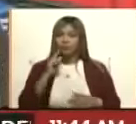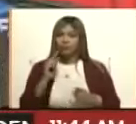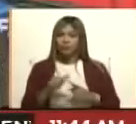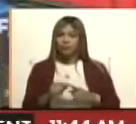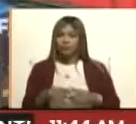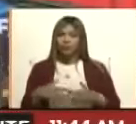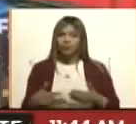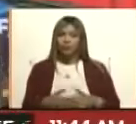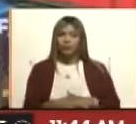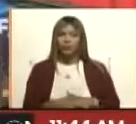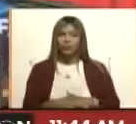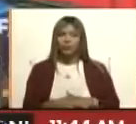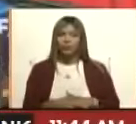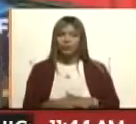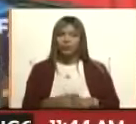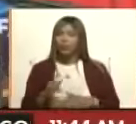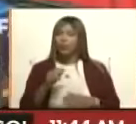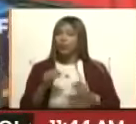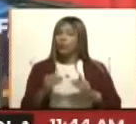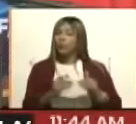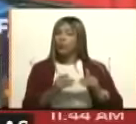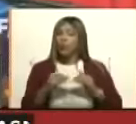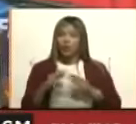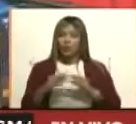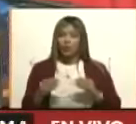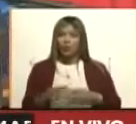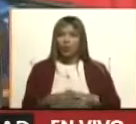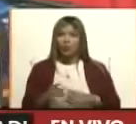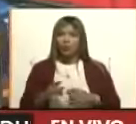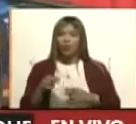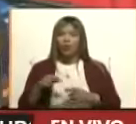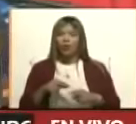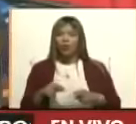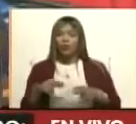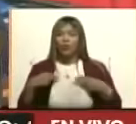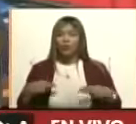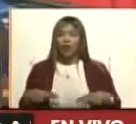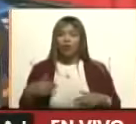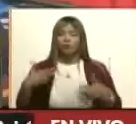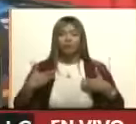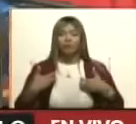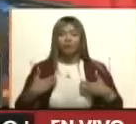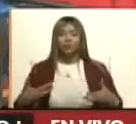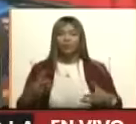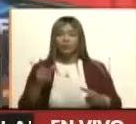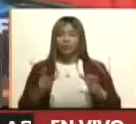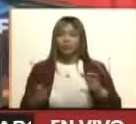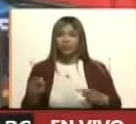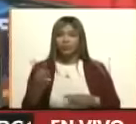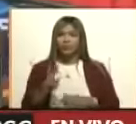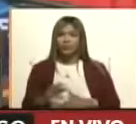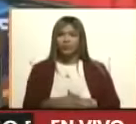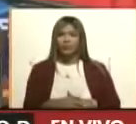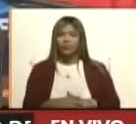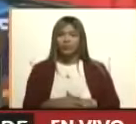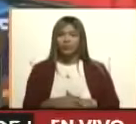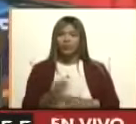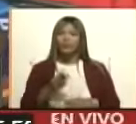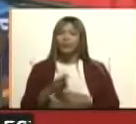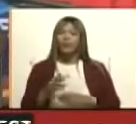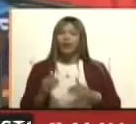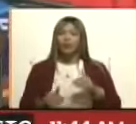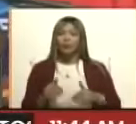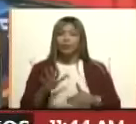que de manera unánime, en masa, como un río humano, millones de venezolanos y venezolanas saldremos a